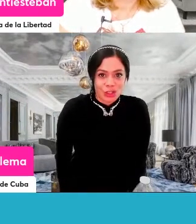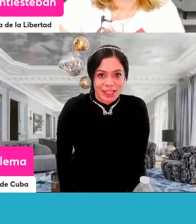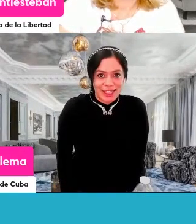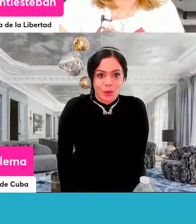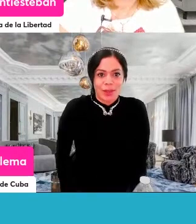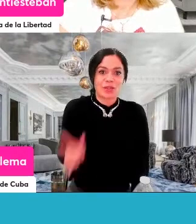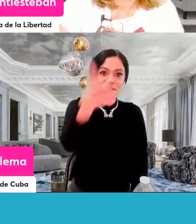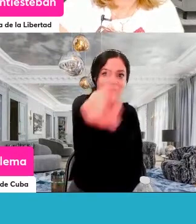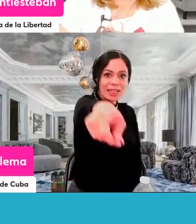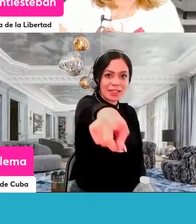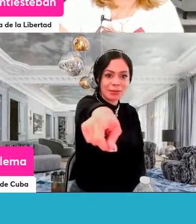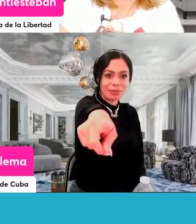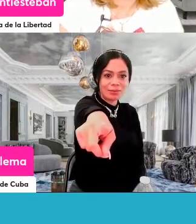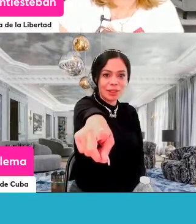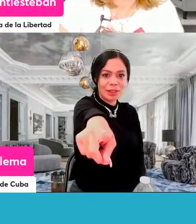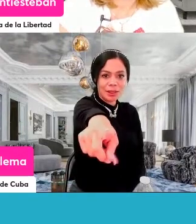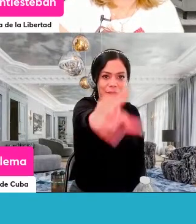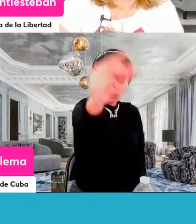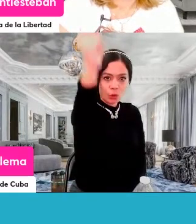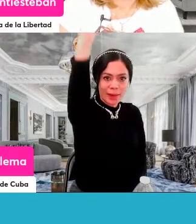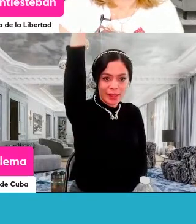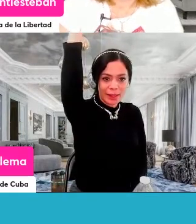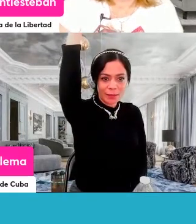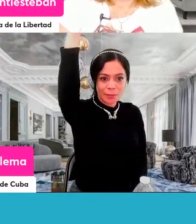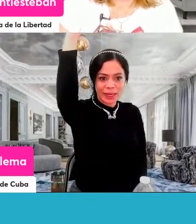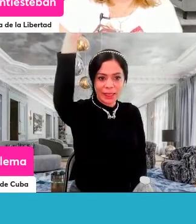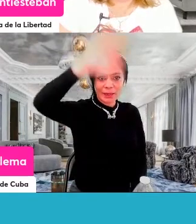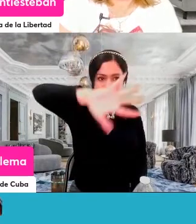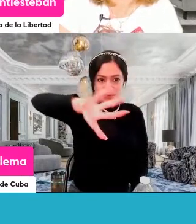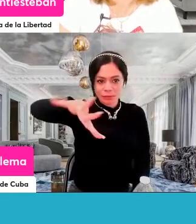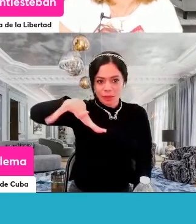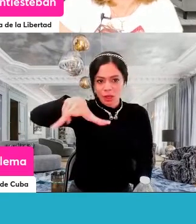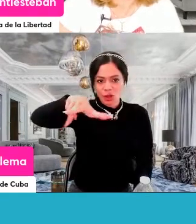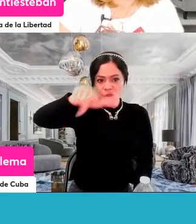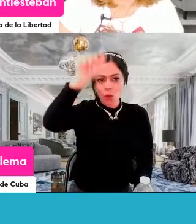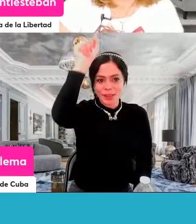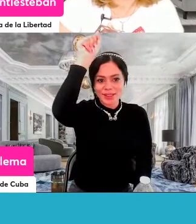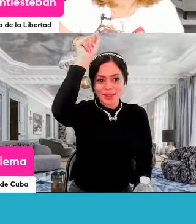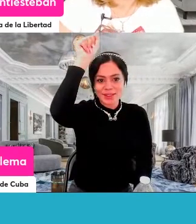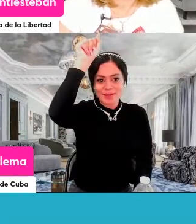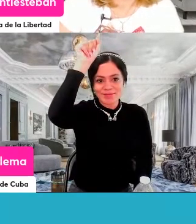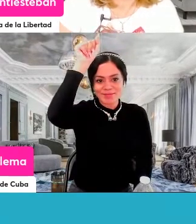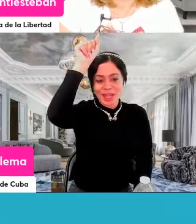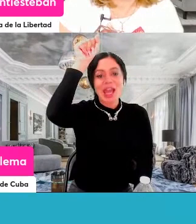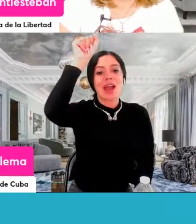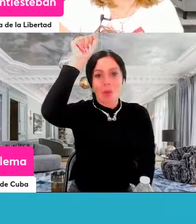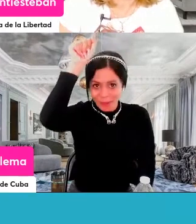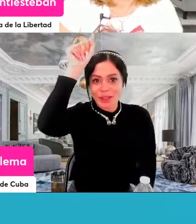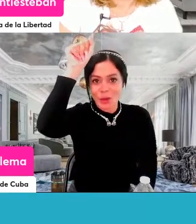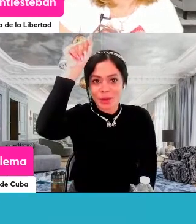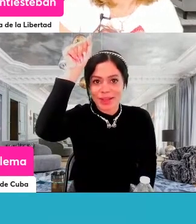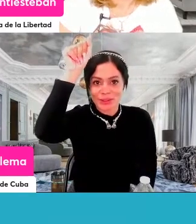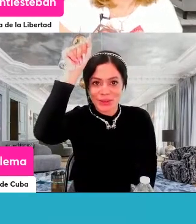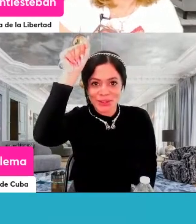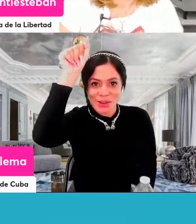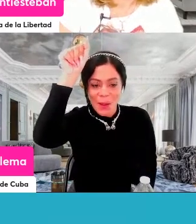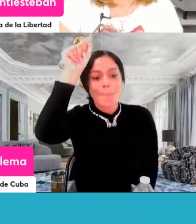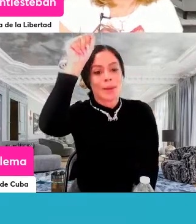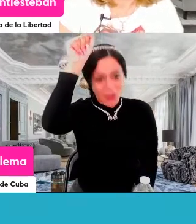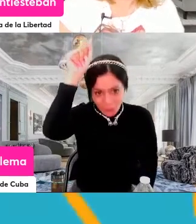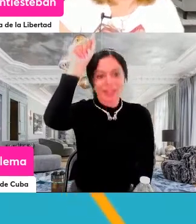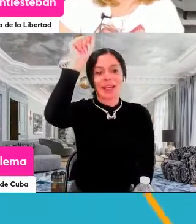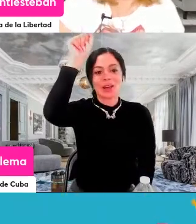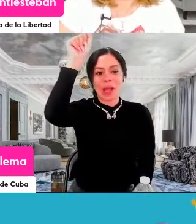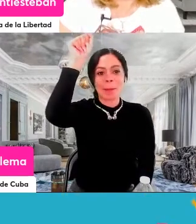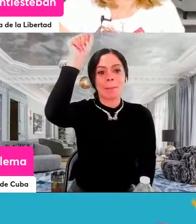dinero, no tienen con qué. Entonces les dice, luz verde, ¿para qué? Robes. Cuando los muertos,